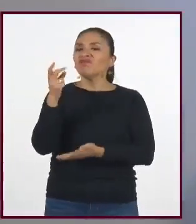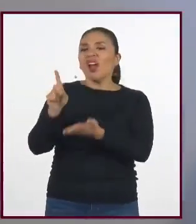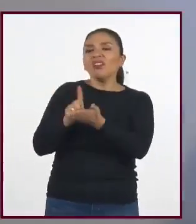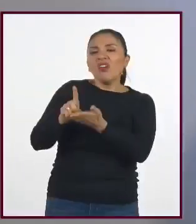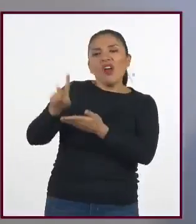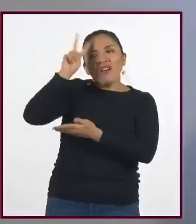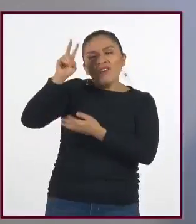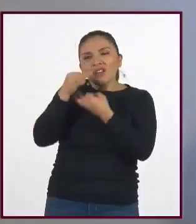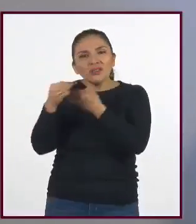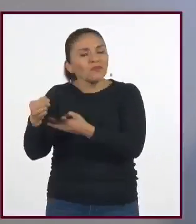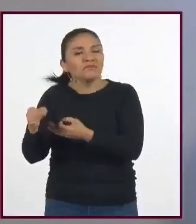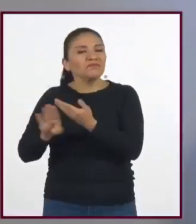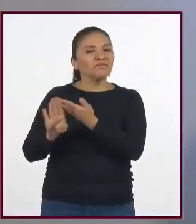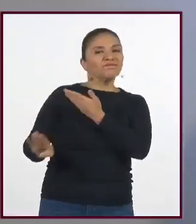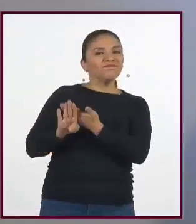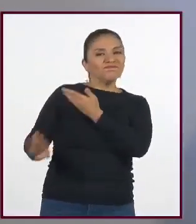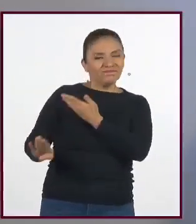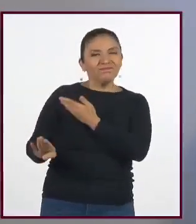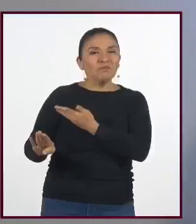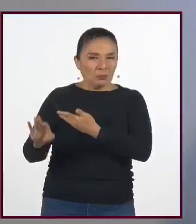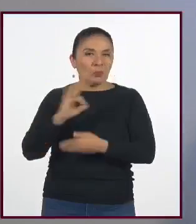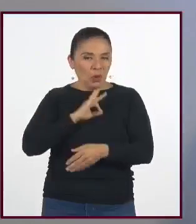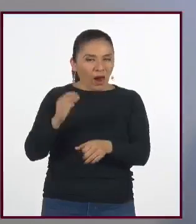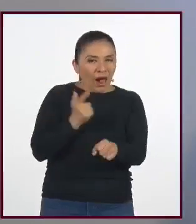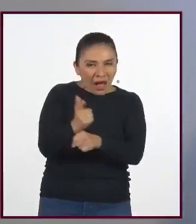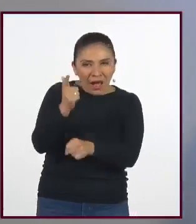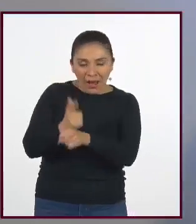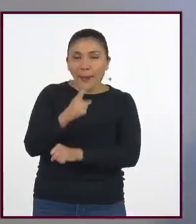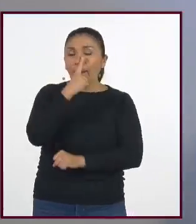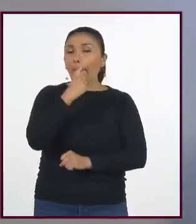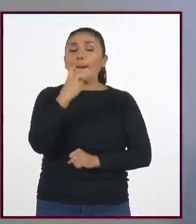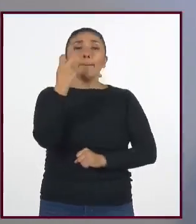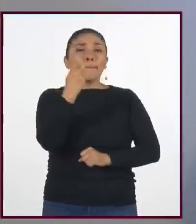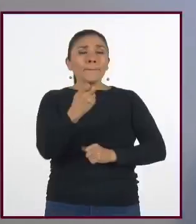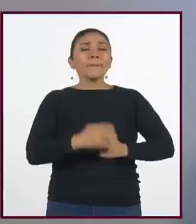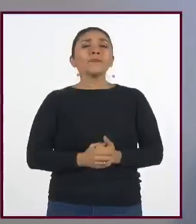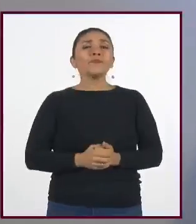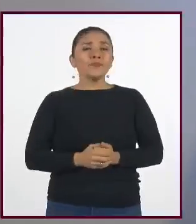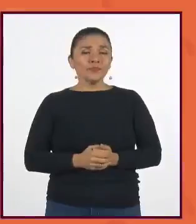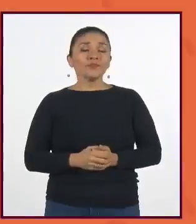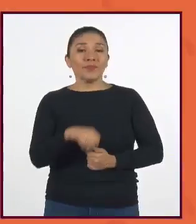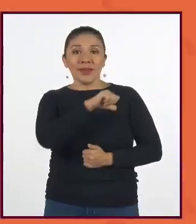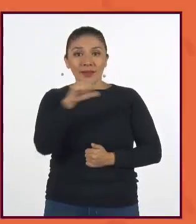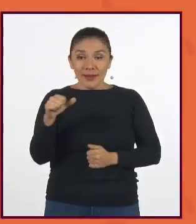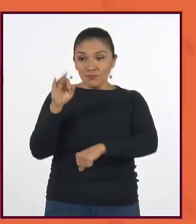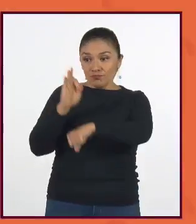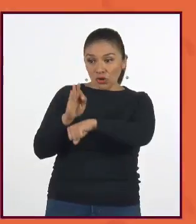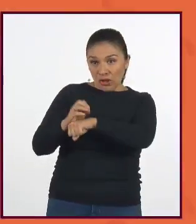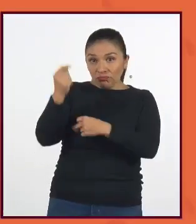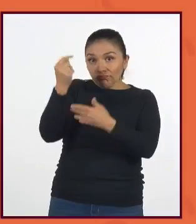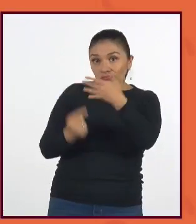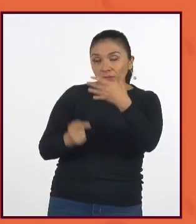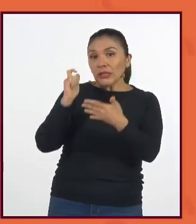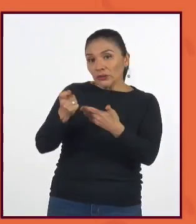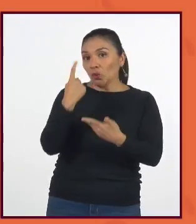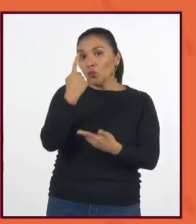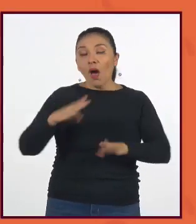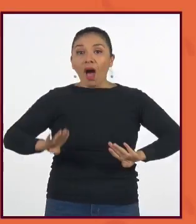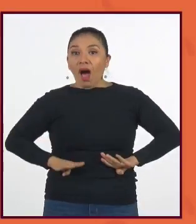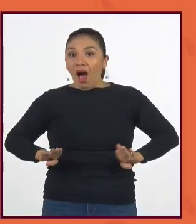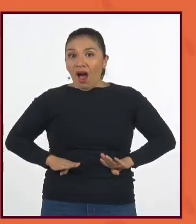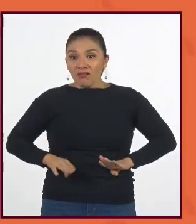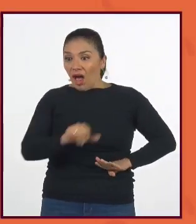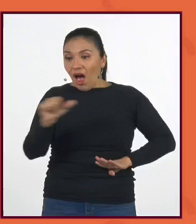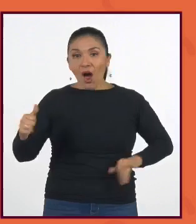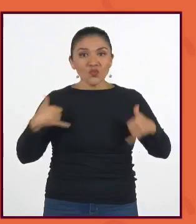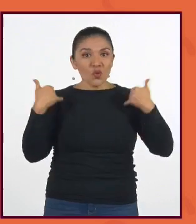la detección de consumo de sustancias. Entonces, dentro de los factores de protección, la actitud de los